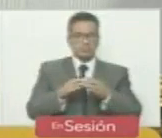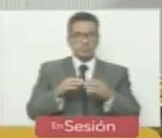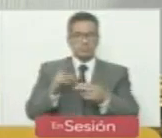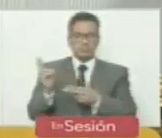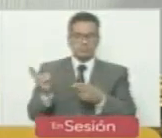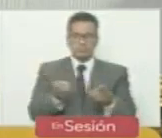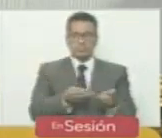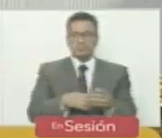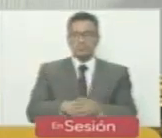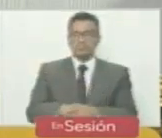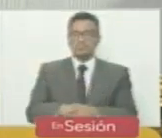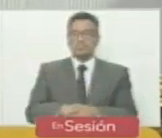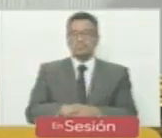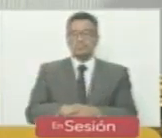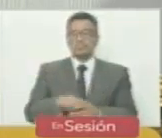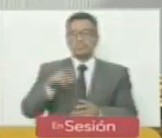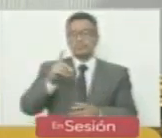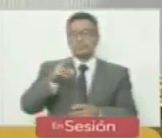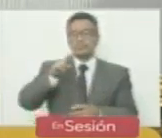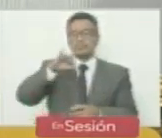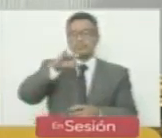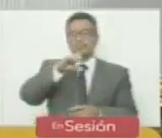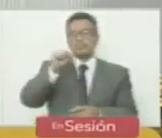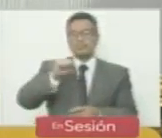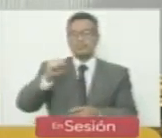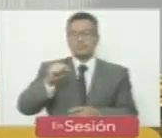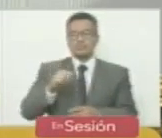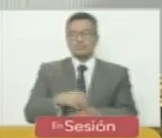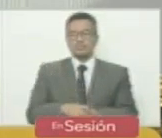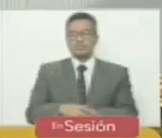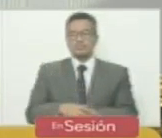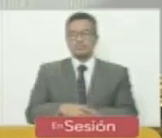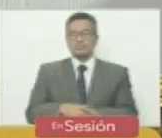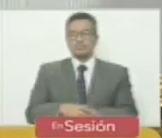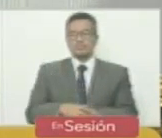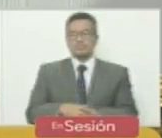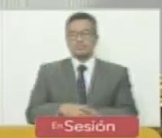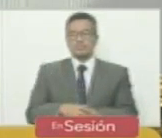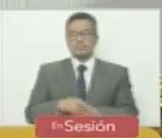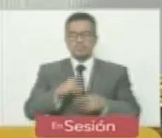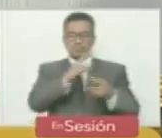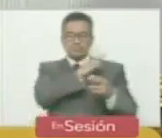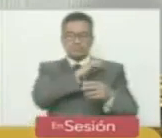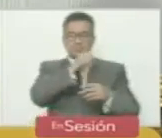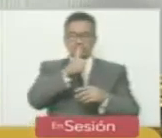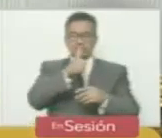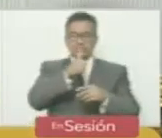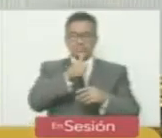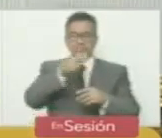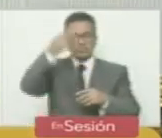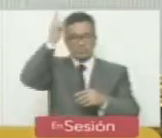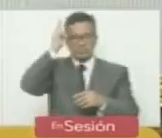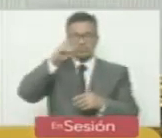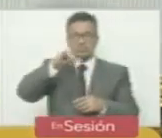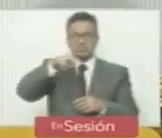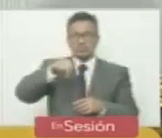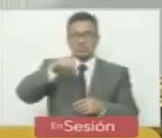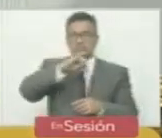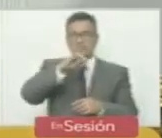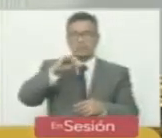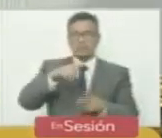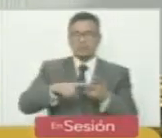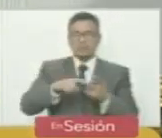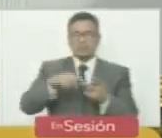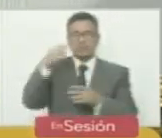bienvenido. Doris Helena Jacanami Hoy, dirigente del pueblo indígena IGNA, República de